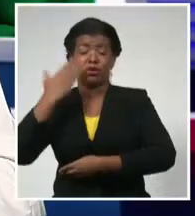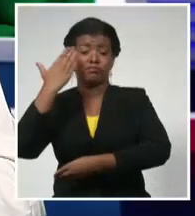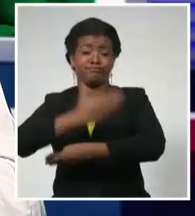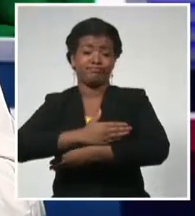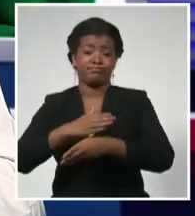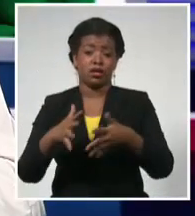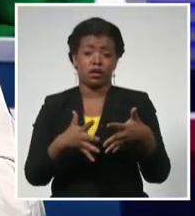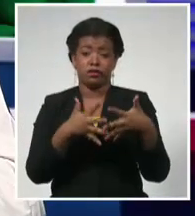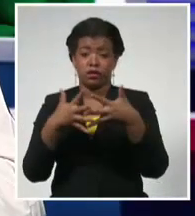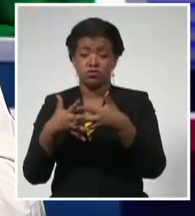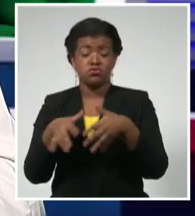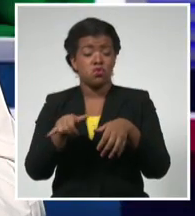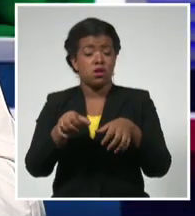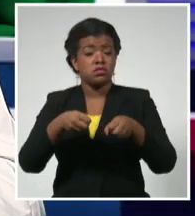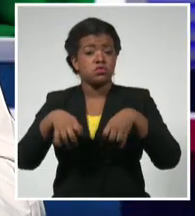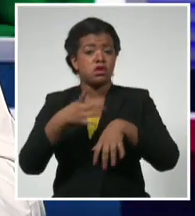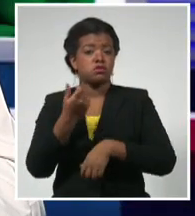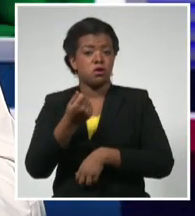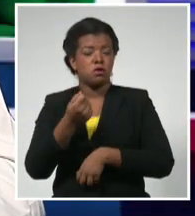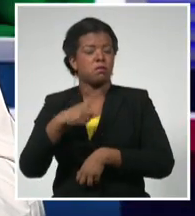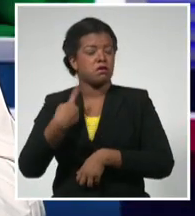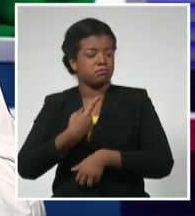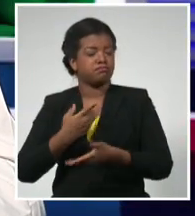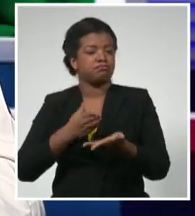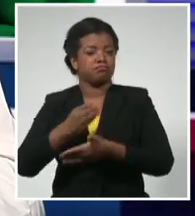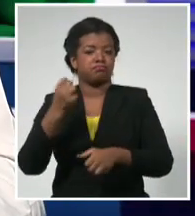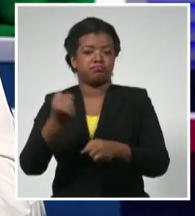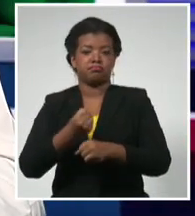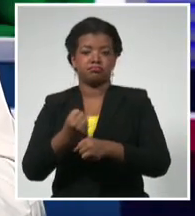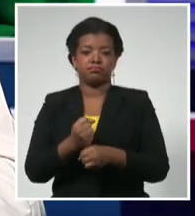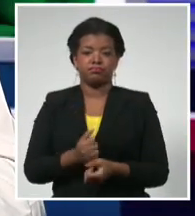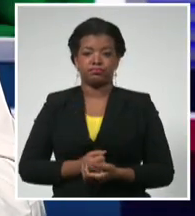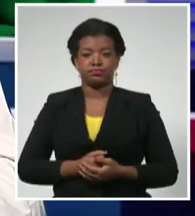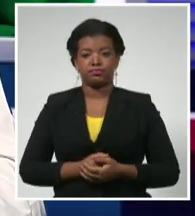y la actual situación económica. Hilda Suárez, Sistema Informativo de la Televisión.